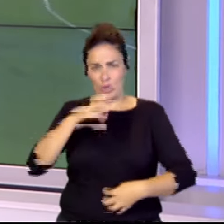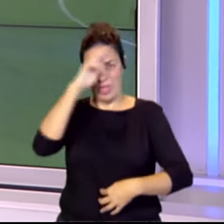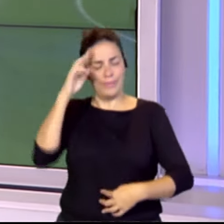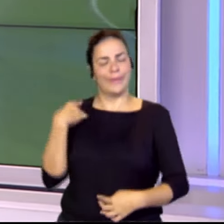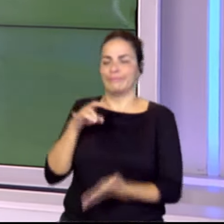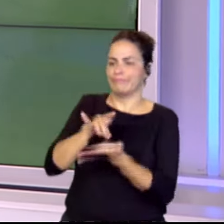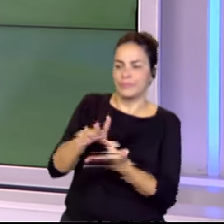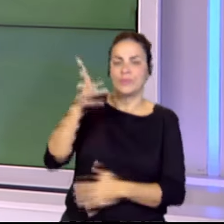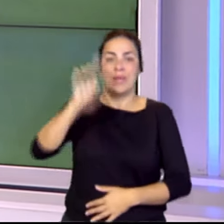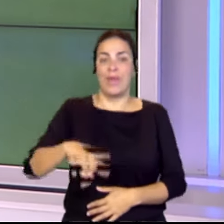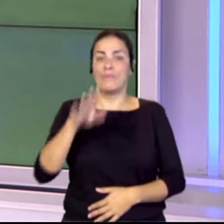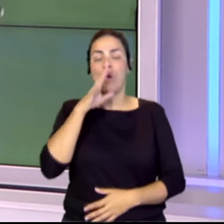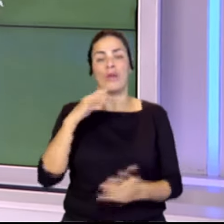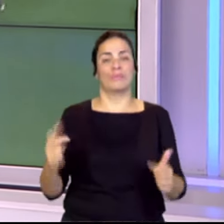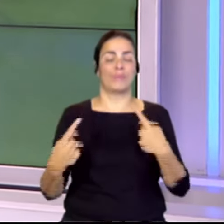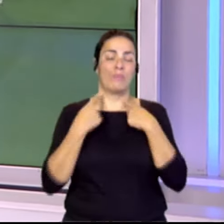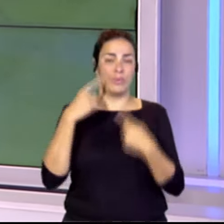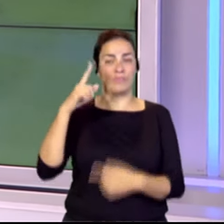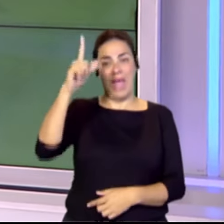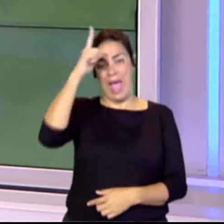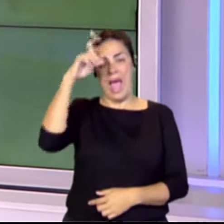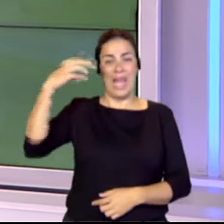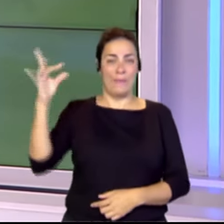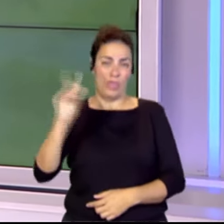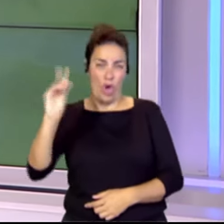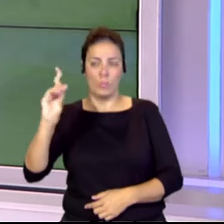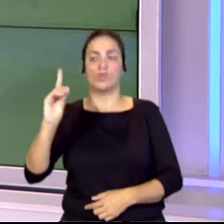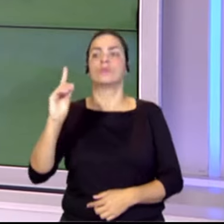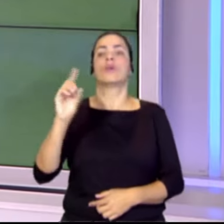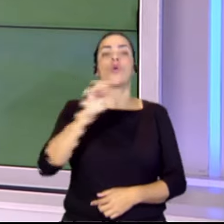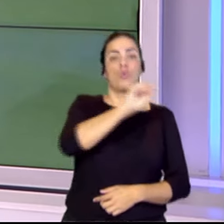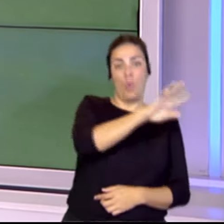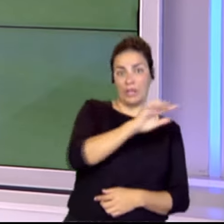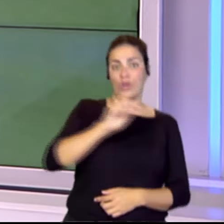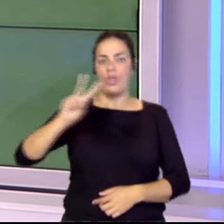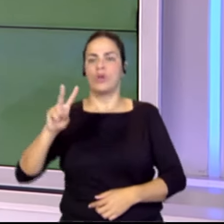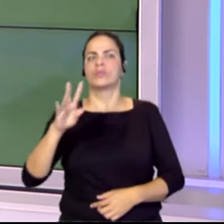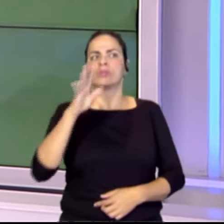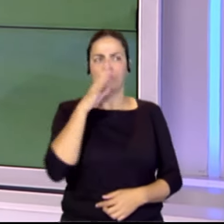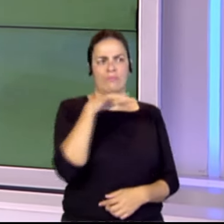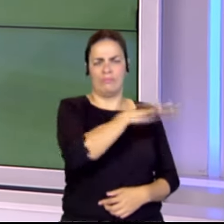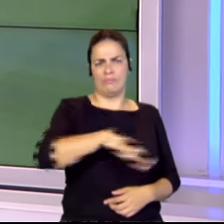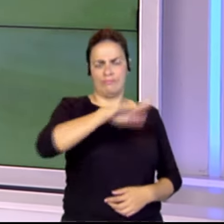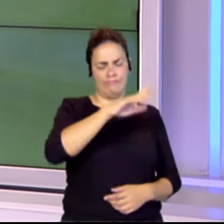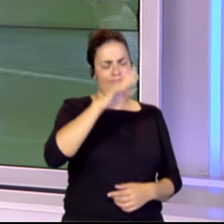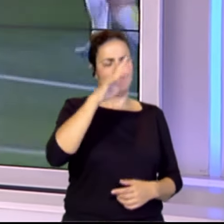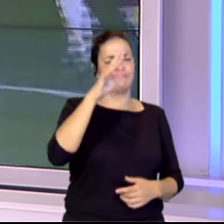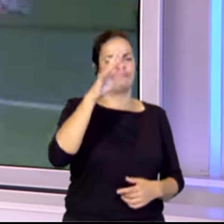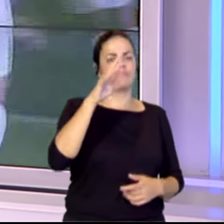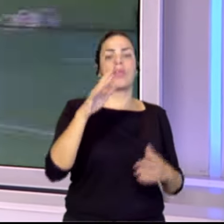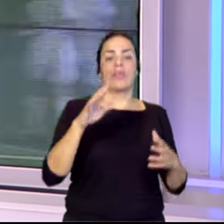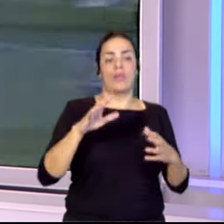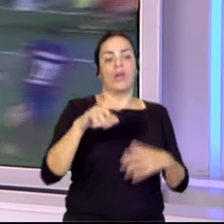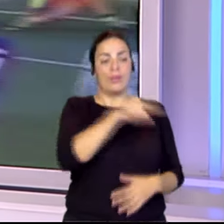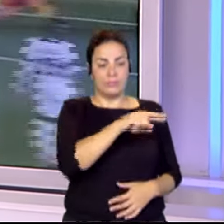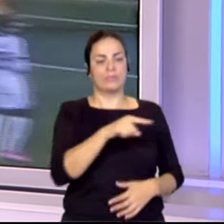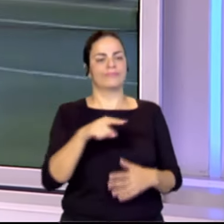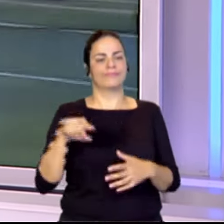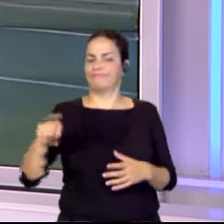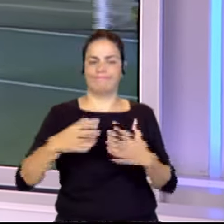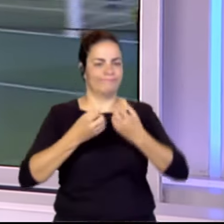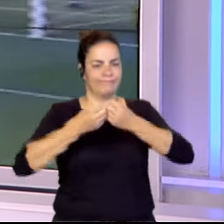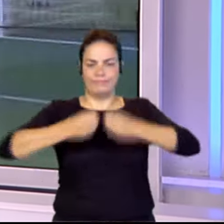caso perdieron en dortmund 4 a 2 ante el Borussia un partido loco también los colchoneros quedan apeados de esas semifinales donde esta